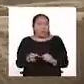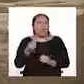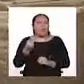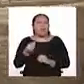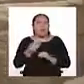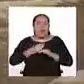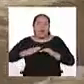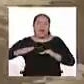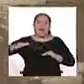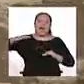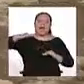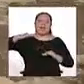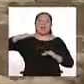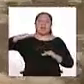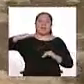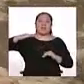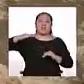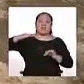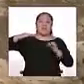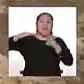sobre elevaciones.